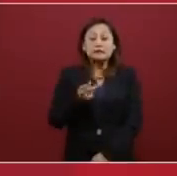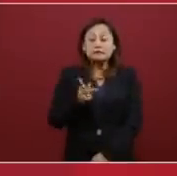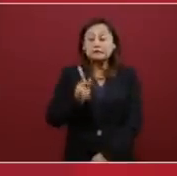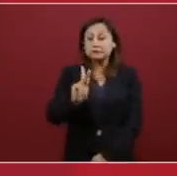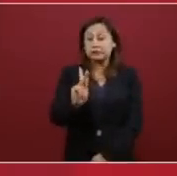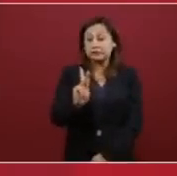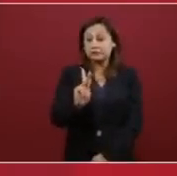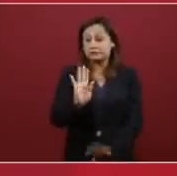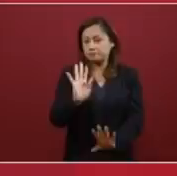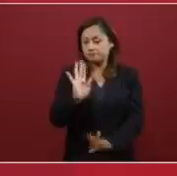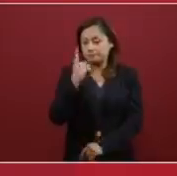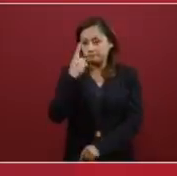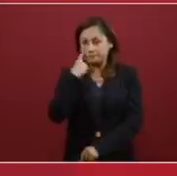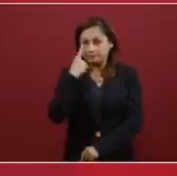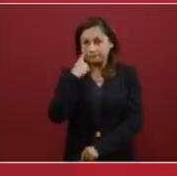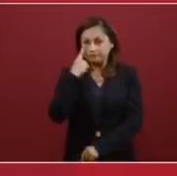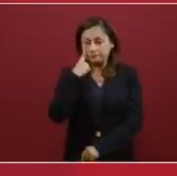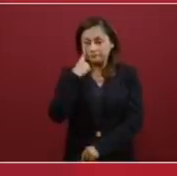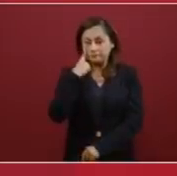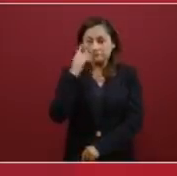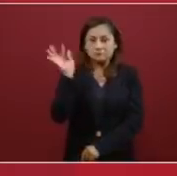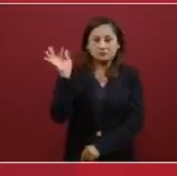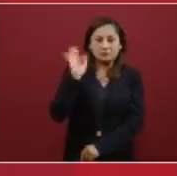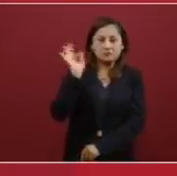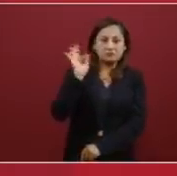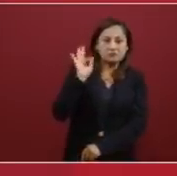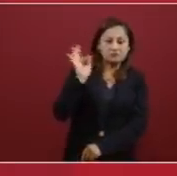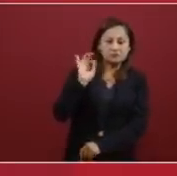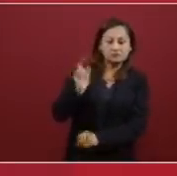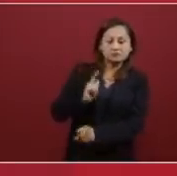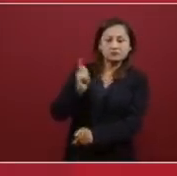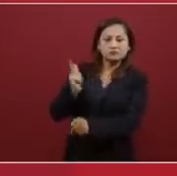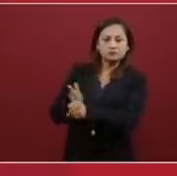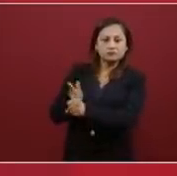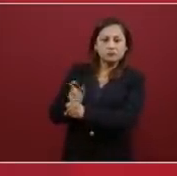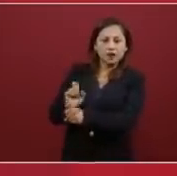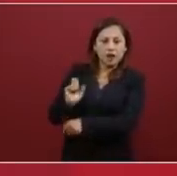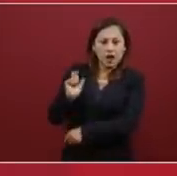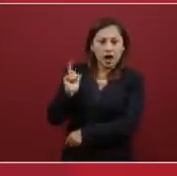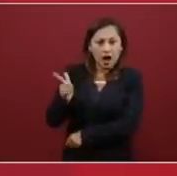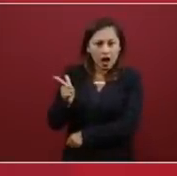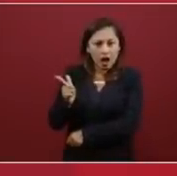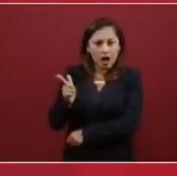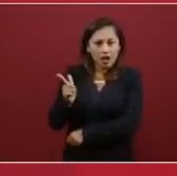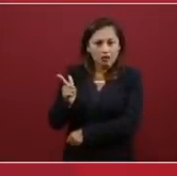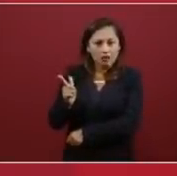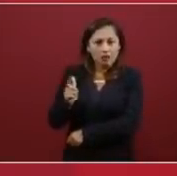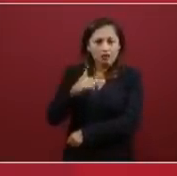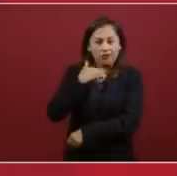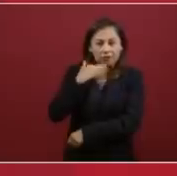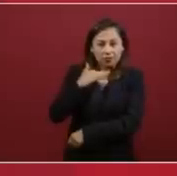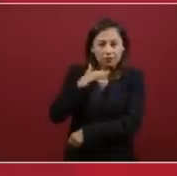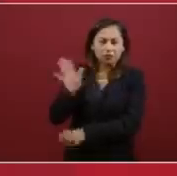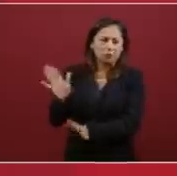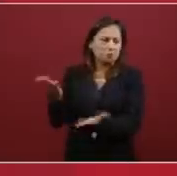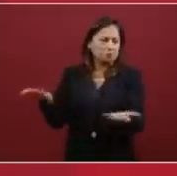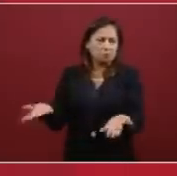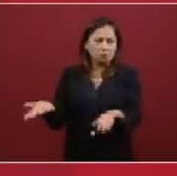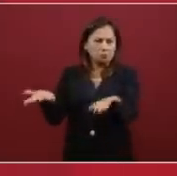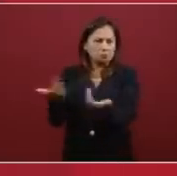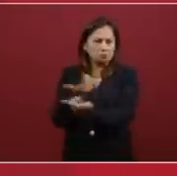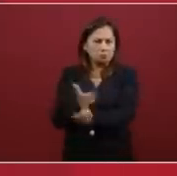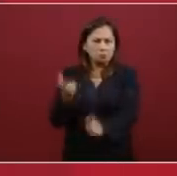existiesen pruebas, hay instancias para presentar denuncias y nosotros somos